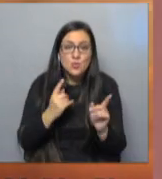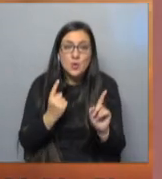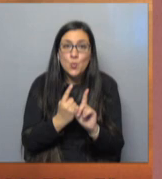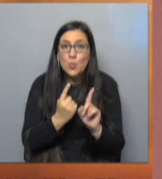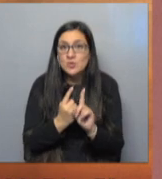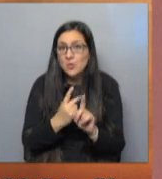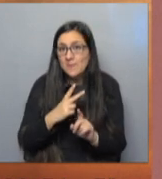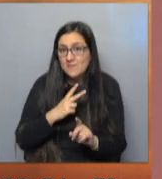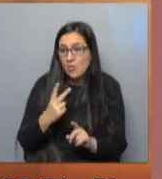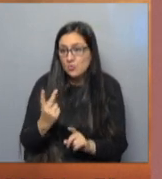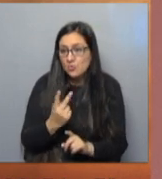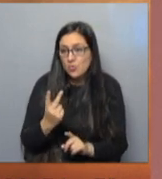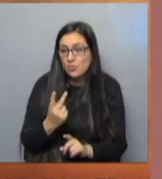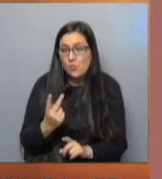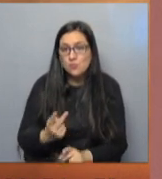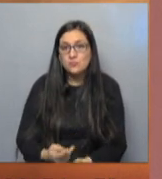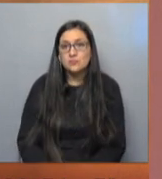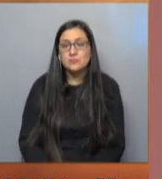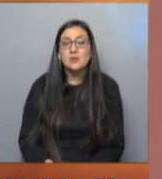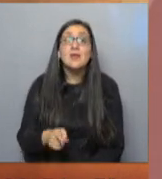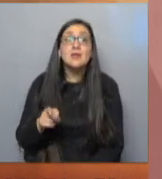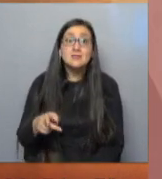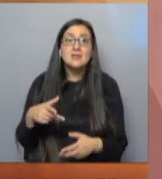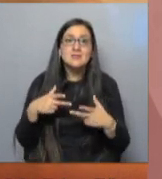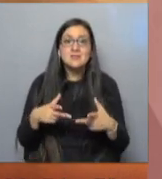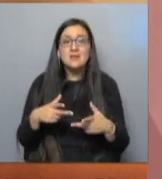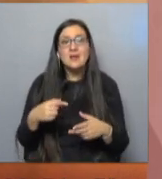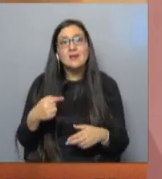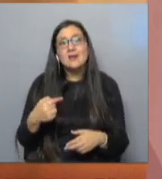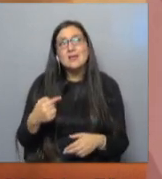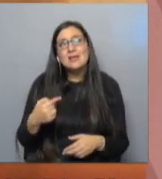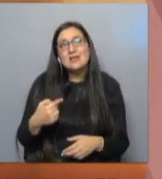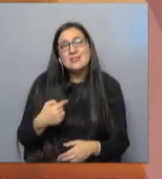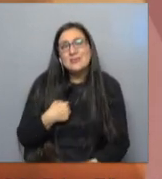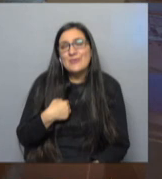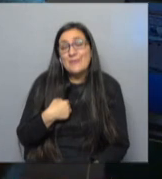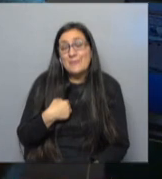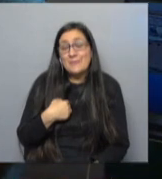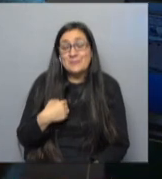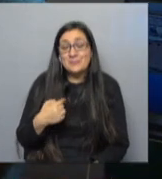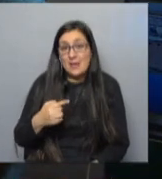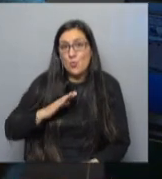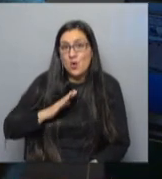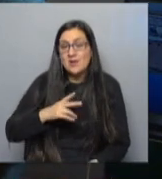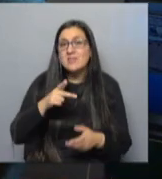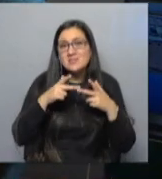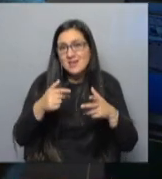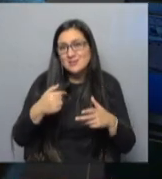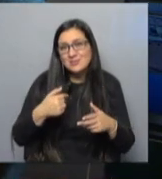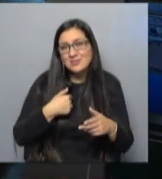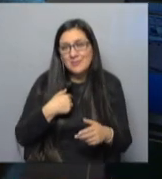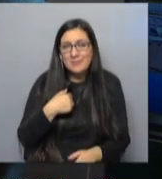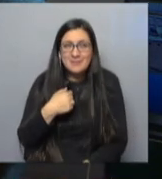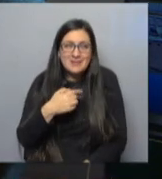entrevistado ella usaba un poco eso no porque se decía yo me hacía más ingenua de lo que yo de lo que en realidad era en una de las preguntas